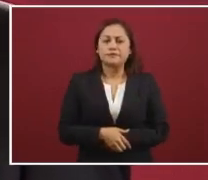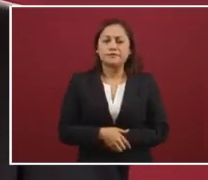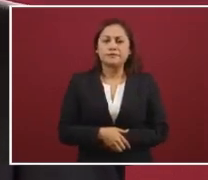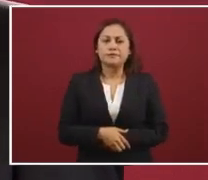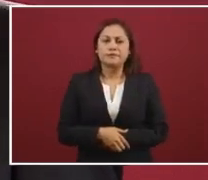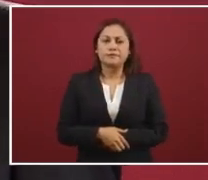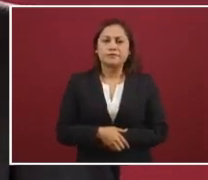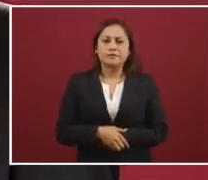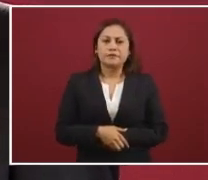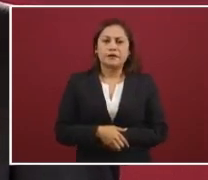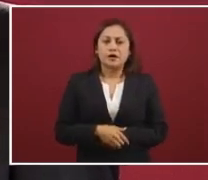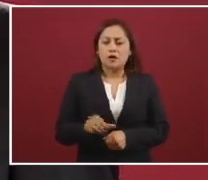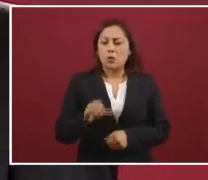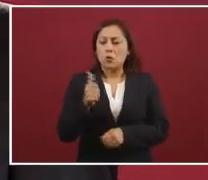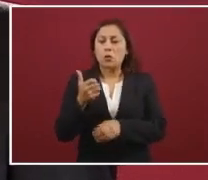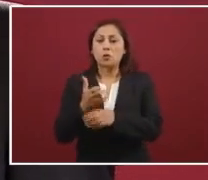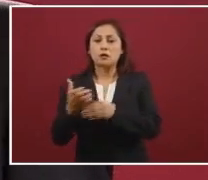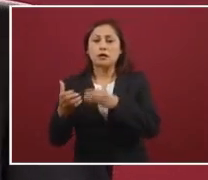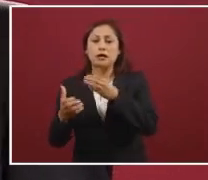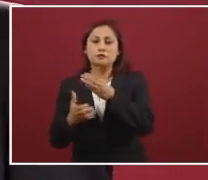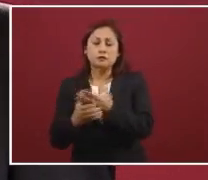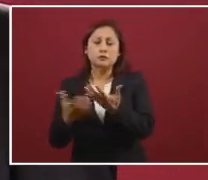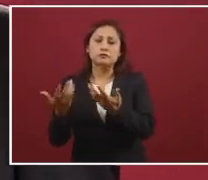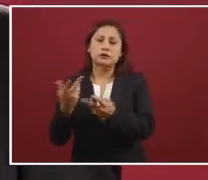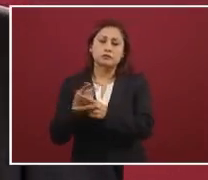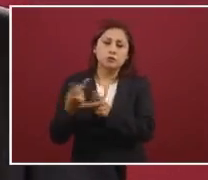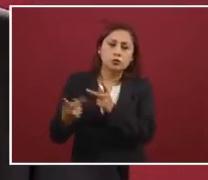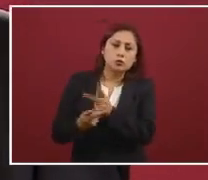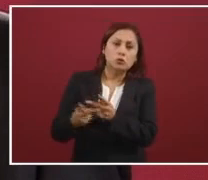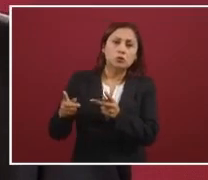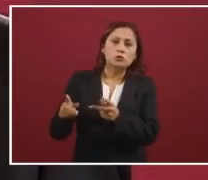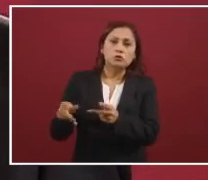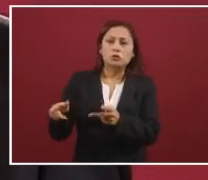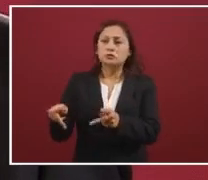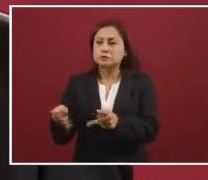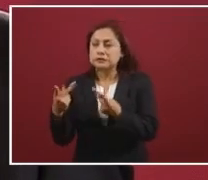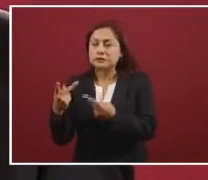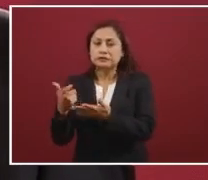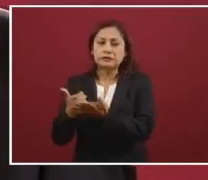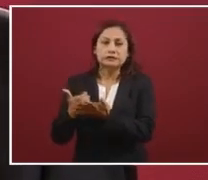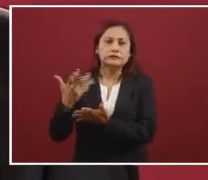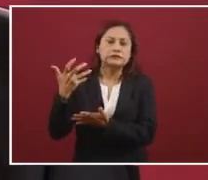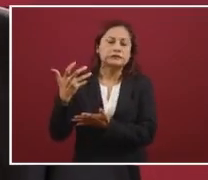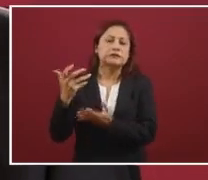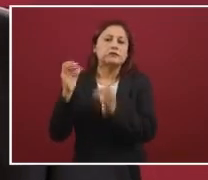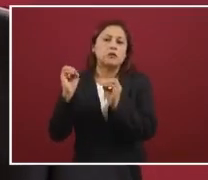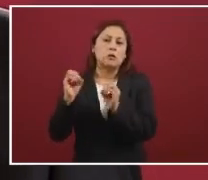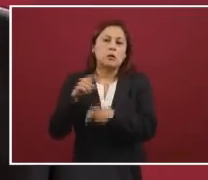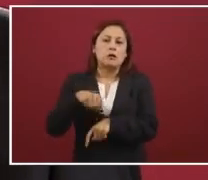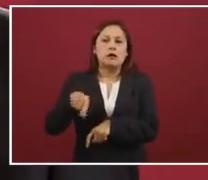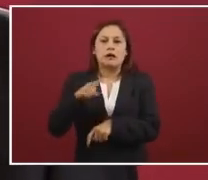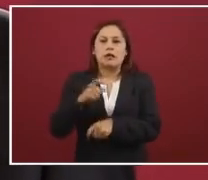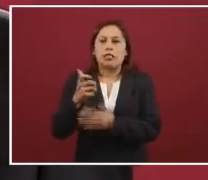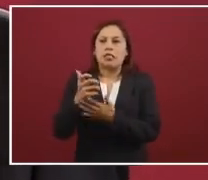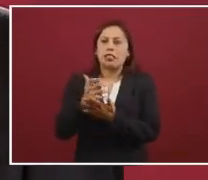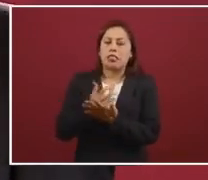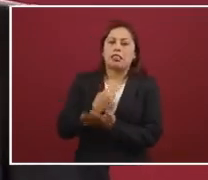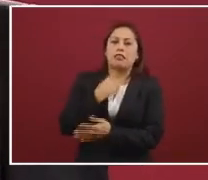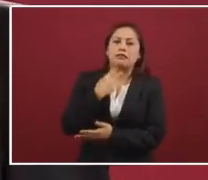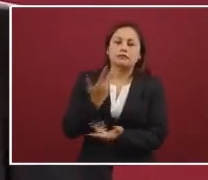al resto de los precios y a inflación o carestía. Entonces, por eso este programa